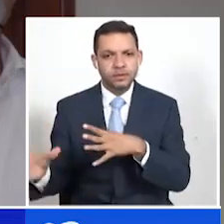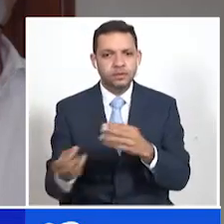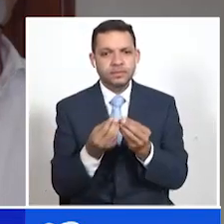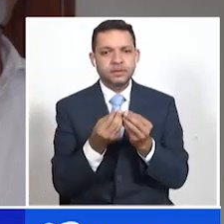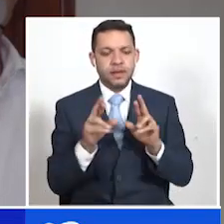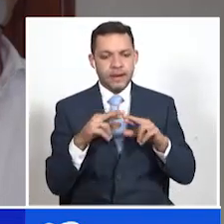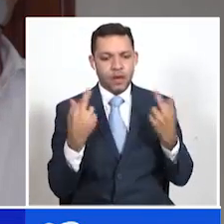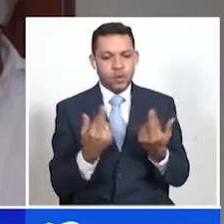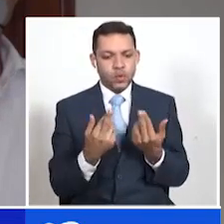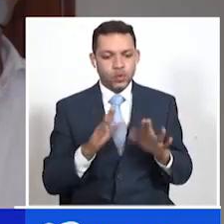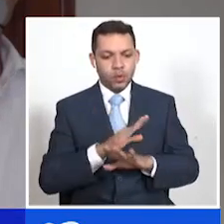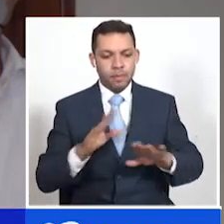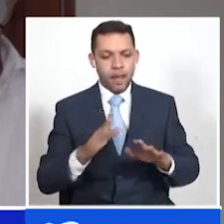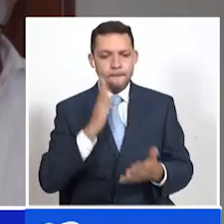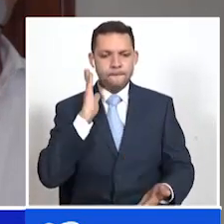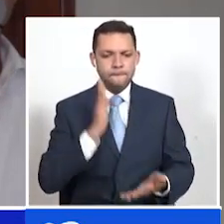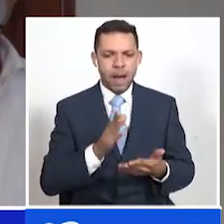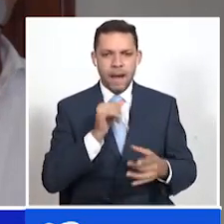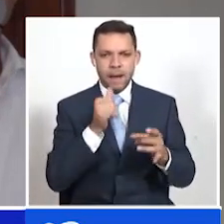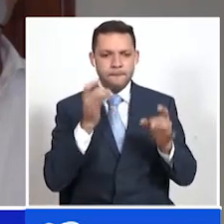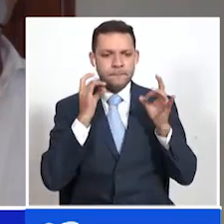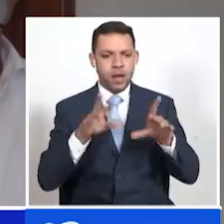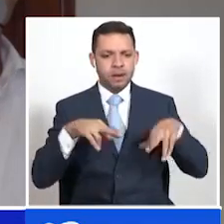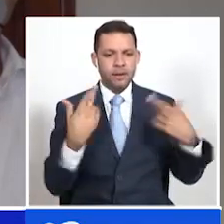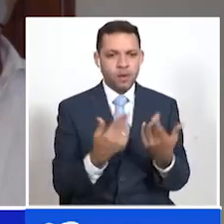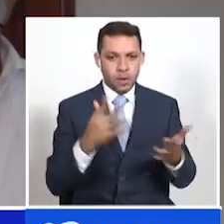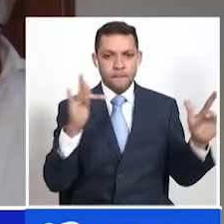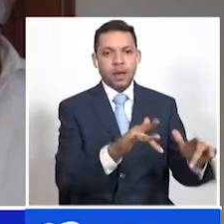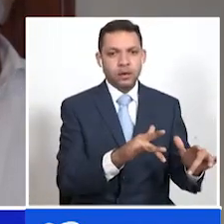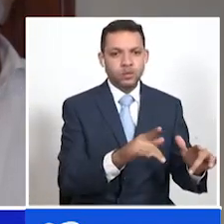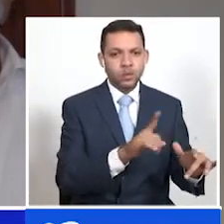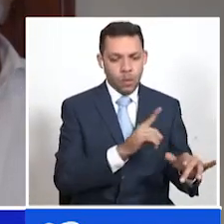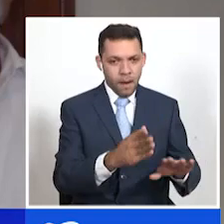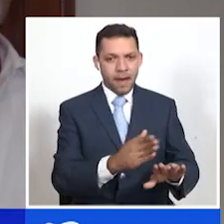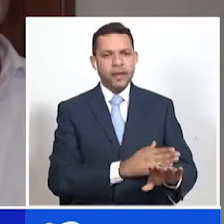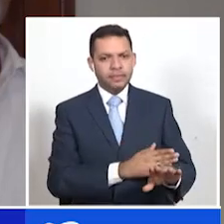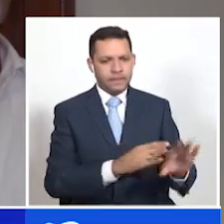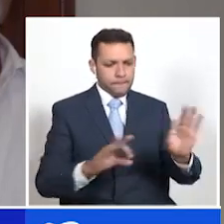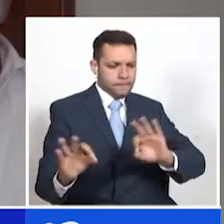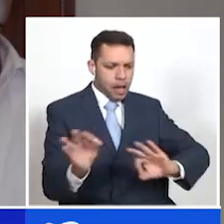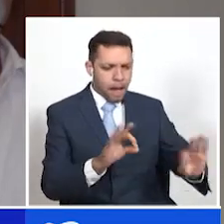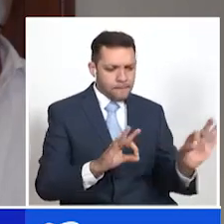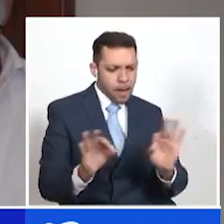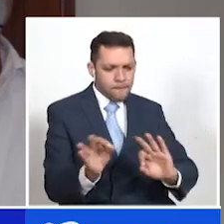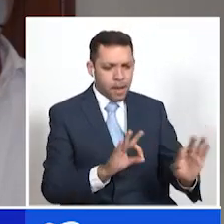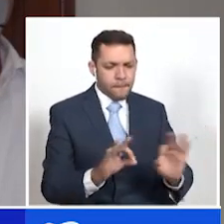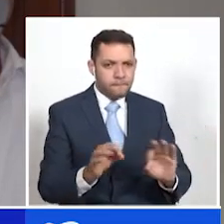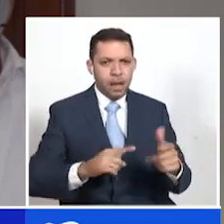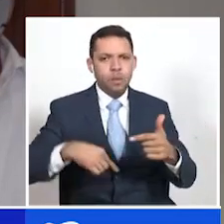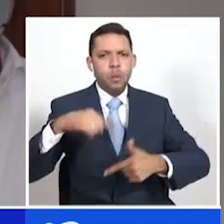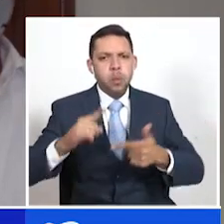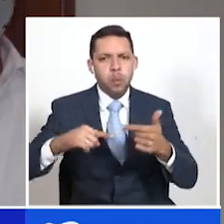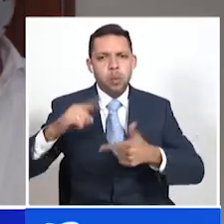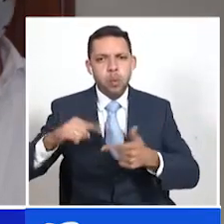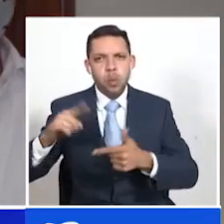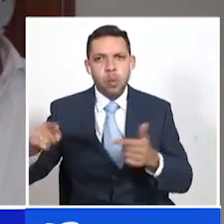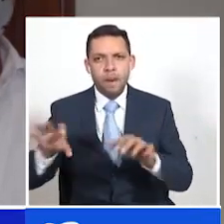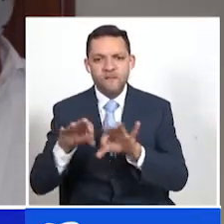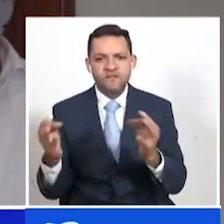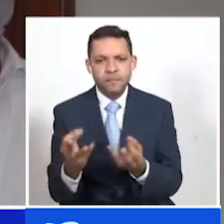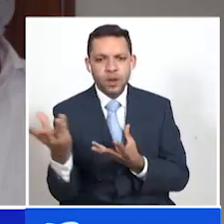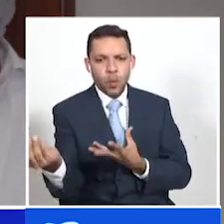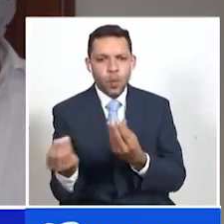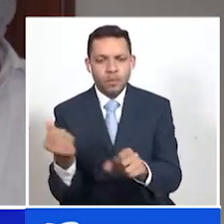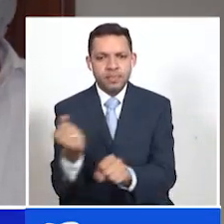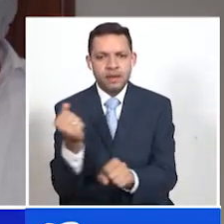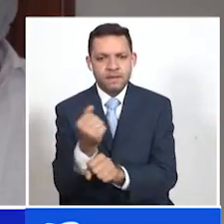solo cuando ocurre este tipo de tragedias, sino que con los alcaldes podamos tener claros los censos mineros, saber cómo podemos proceder